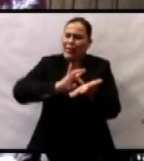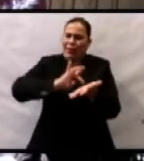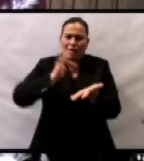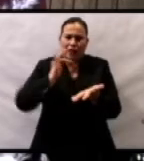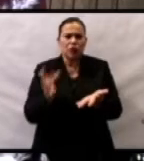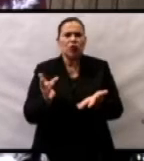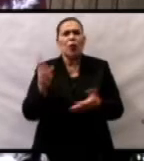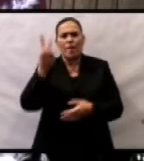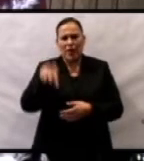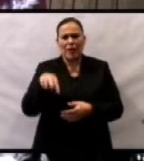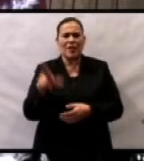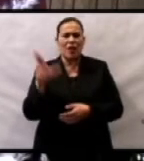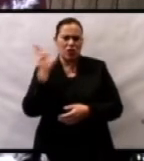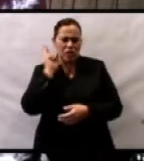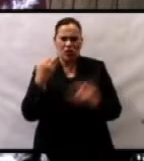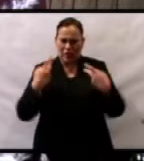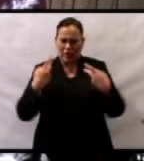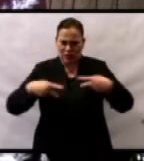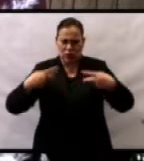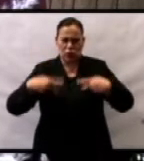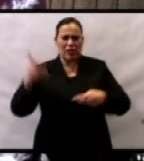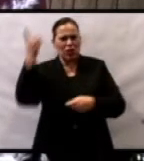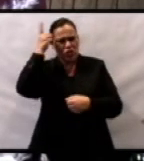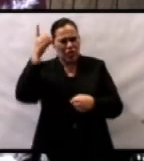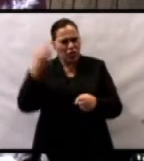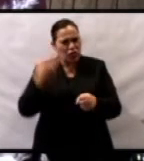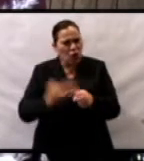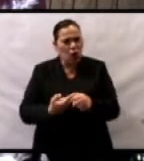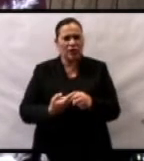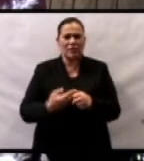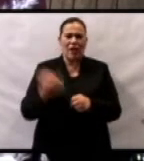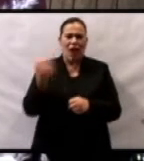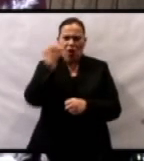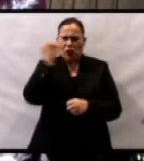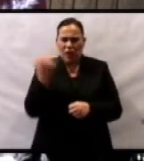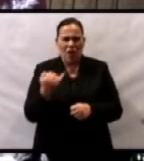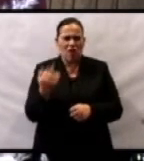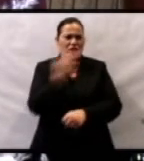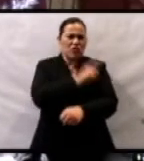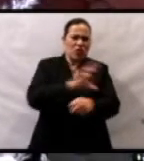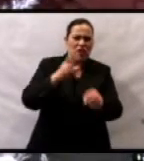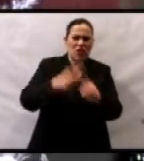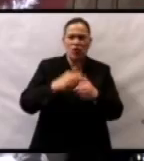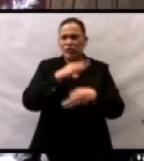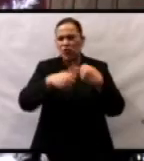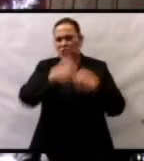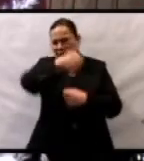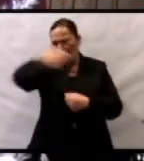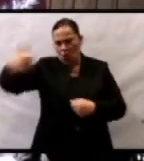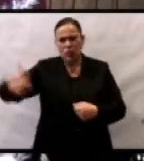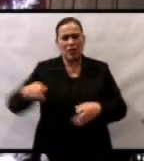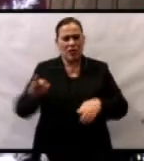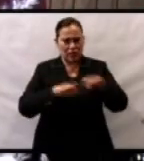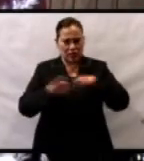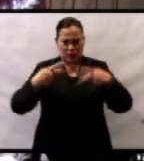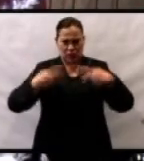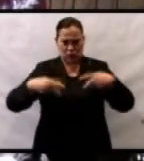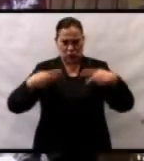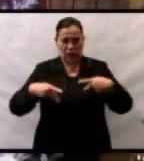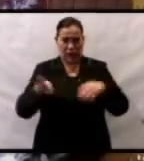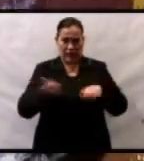a los regidores, a los directores, a los jefes coordinadores y a cada uno de los servidores públicos de